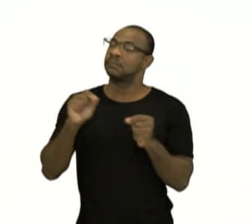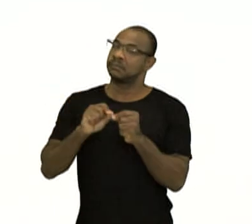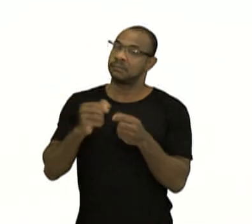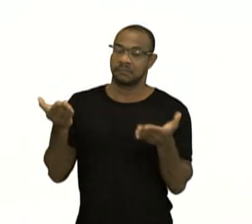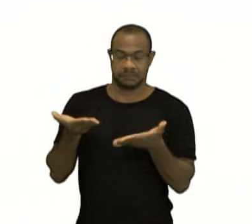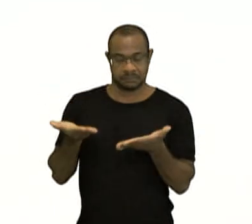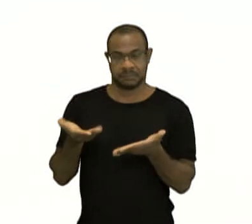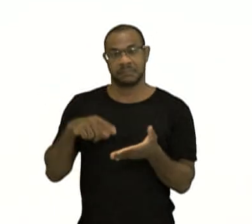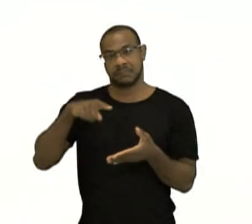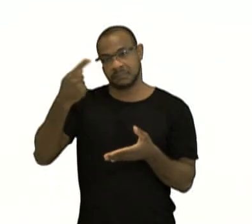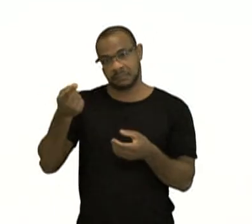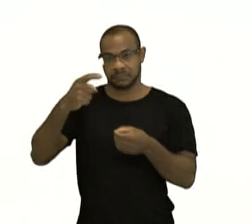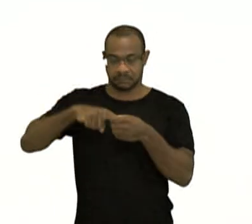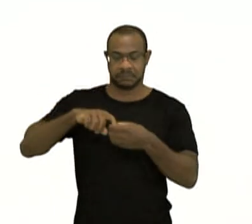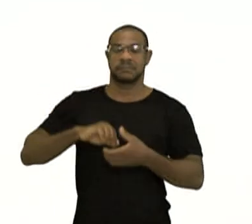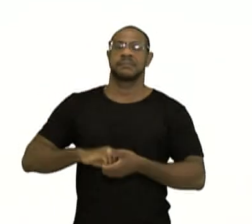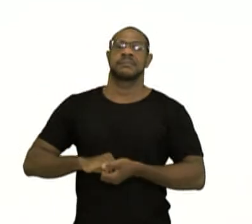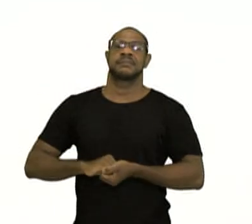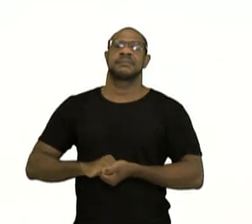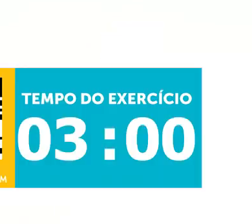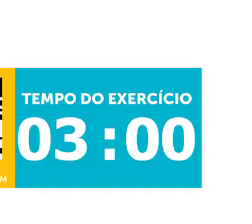daqui a pouco.